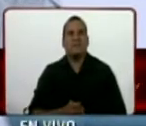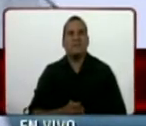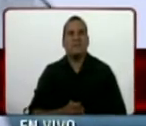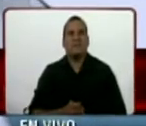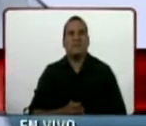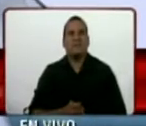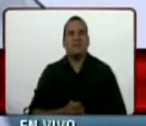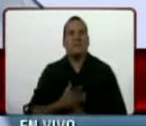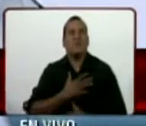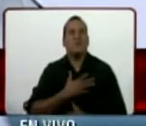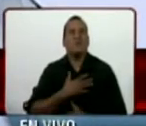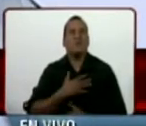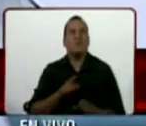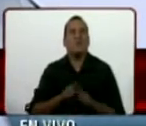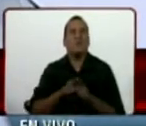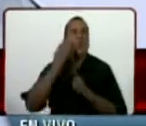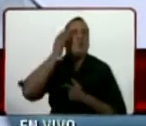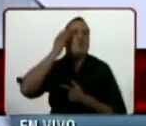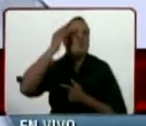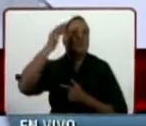si yo tuviera una máquina de los sueños,